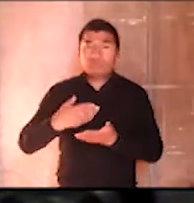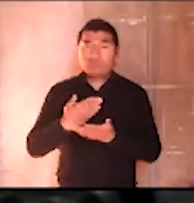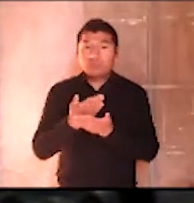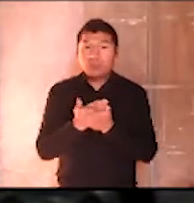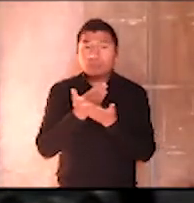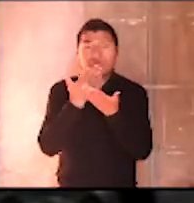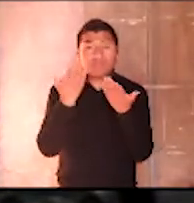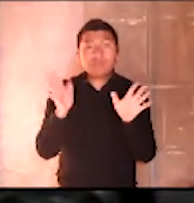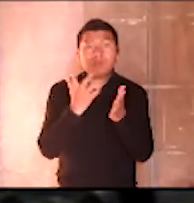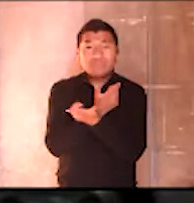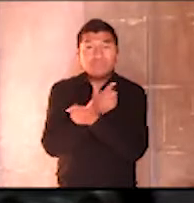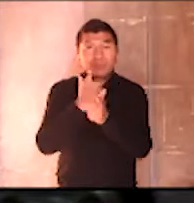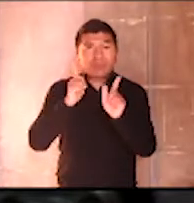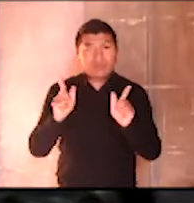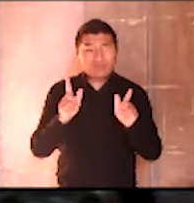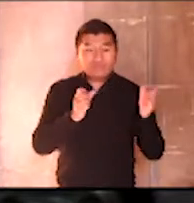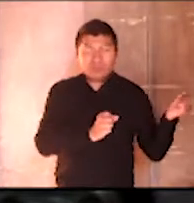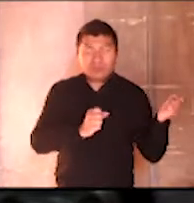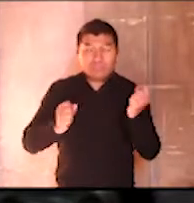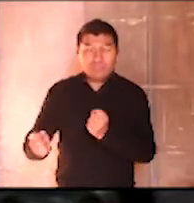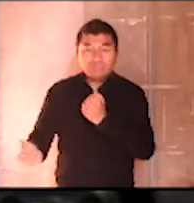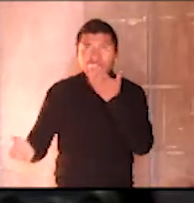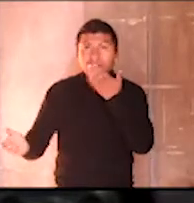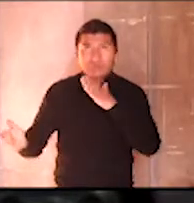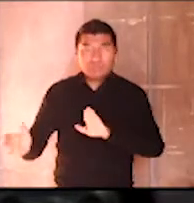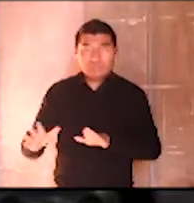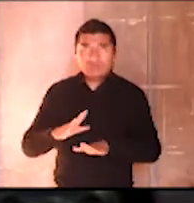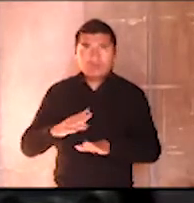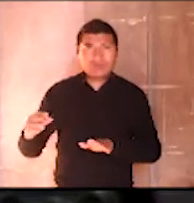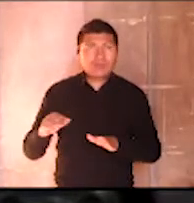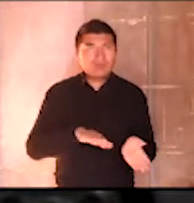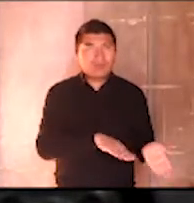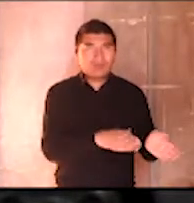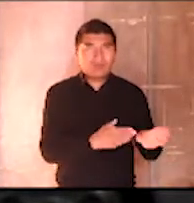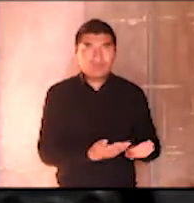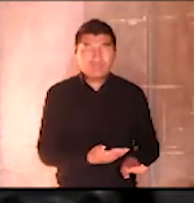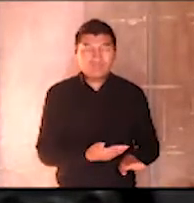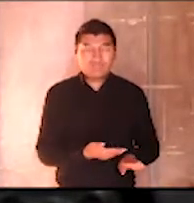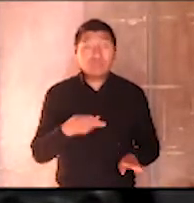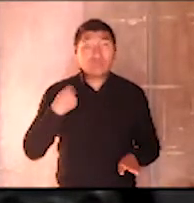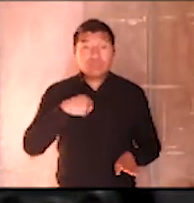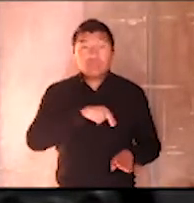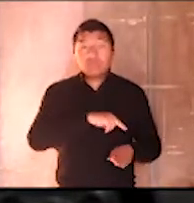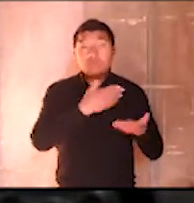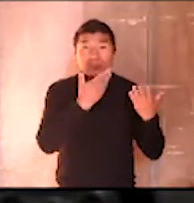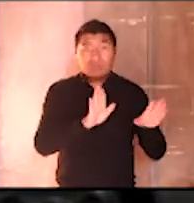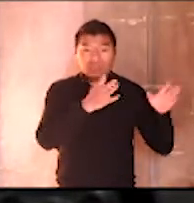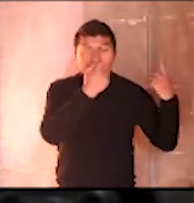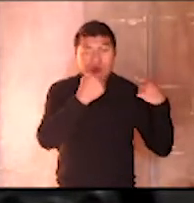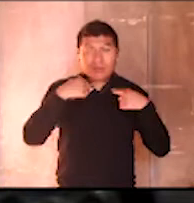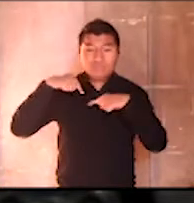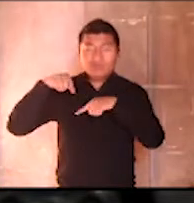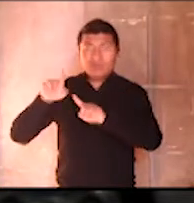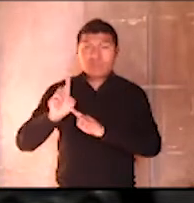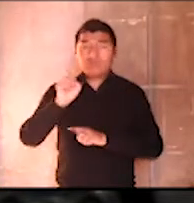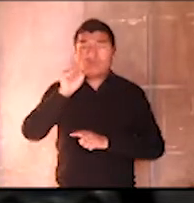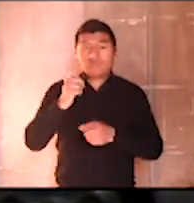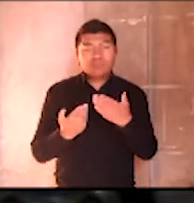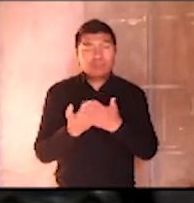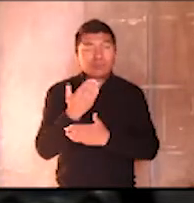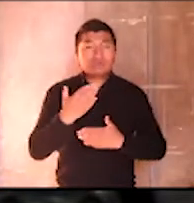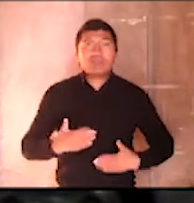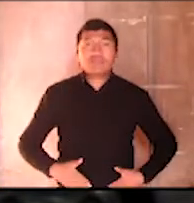sido liberados del poder del mal y de la muerte. Hemos pasado a una nueva